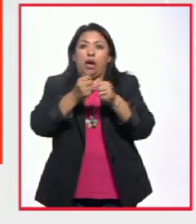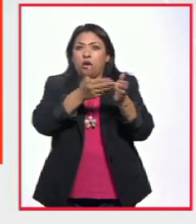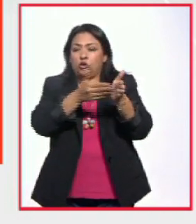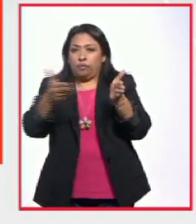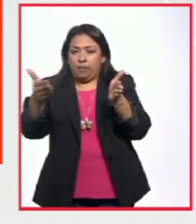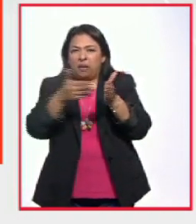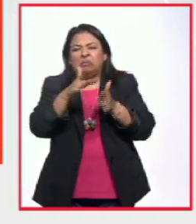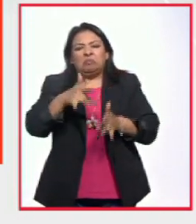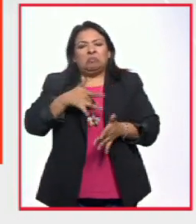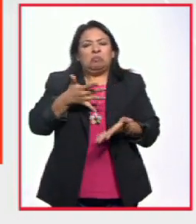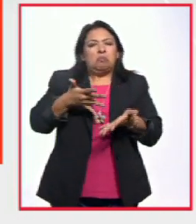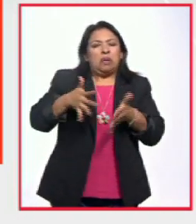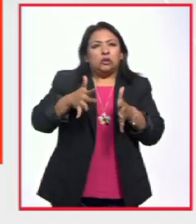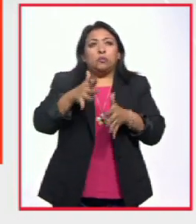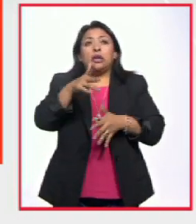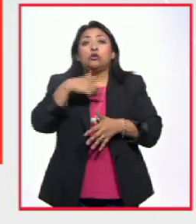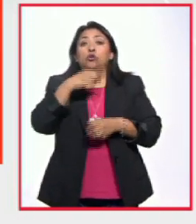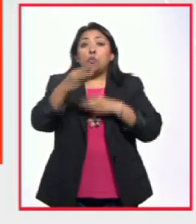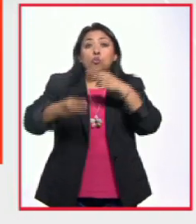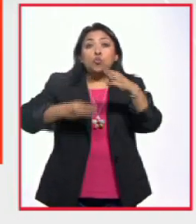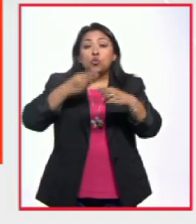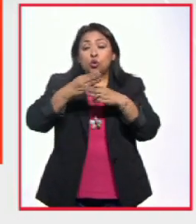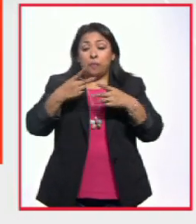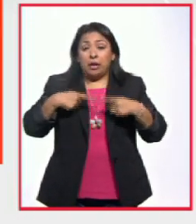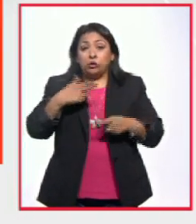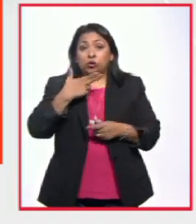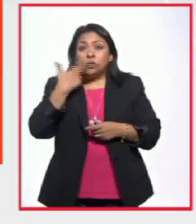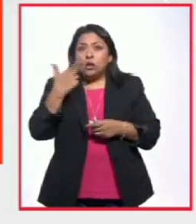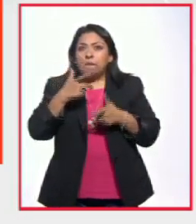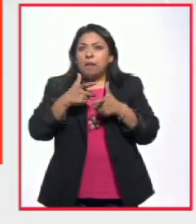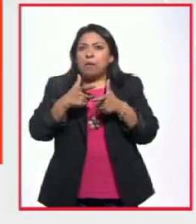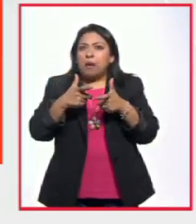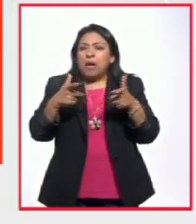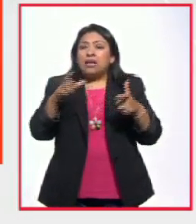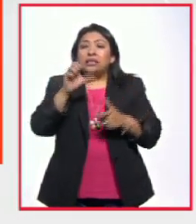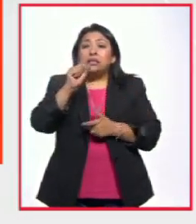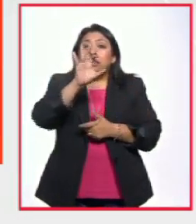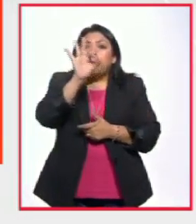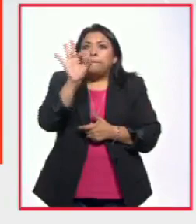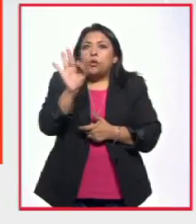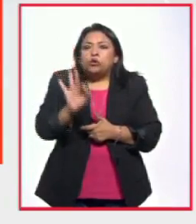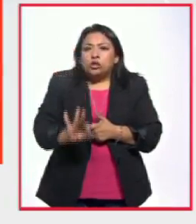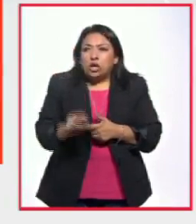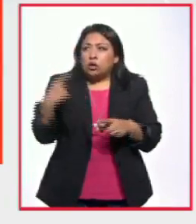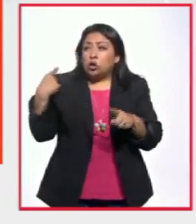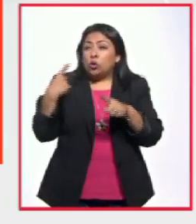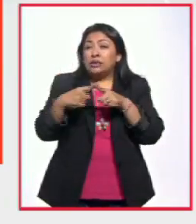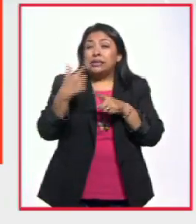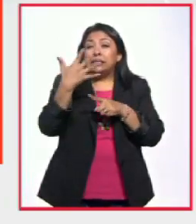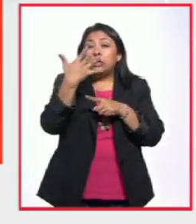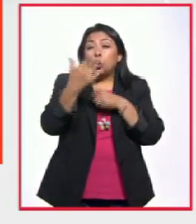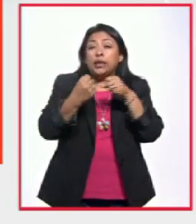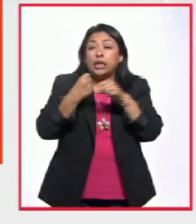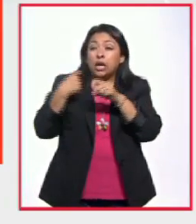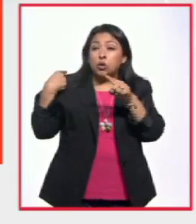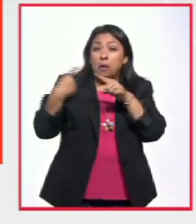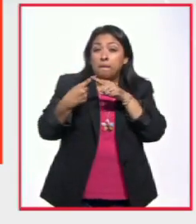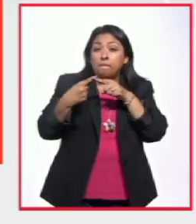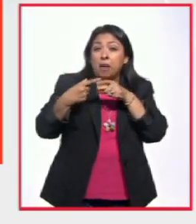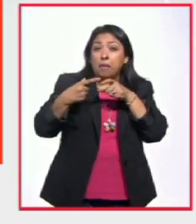Se estima, además, que a nivel mundial los suicidios han aumentado 60% en los últimos 50